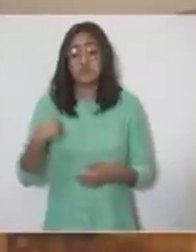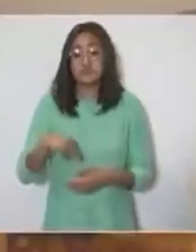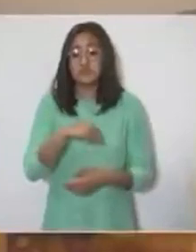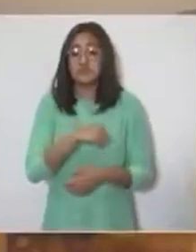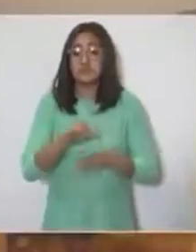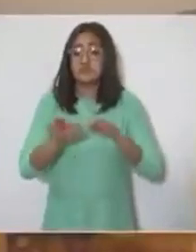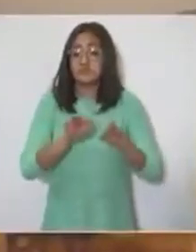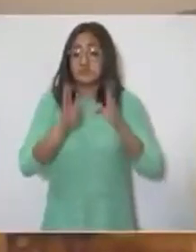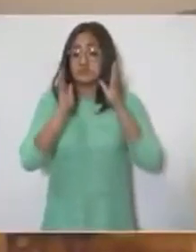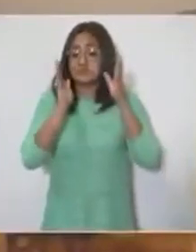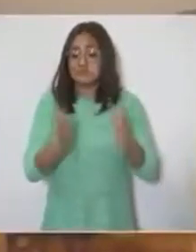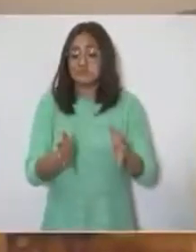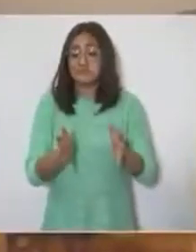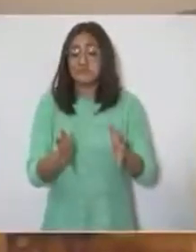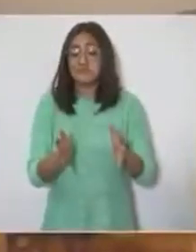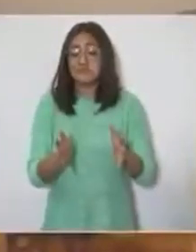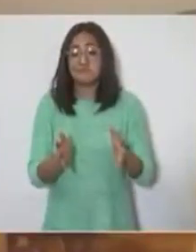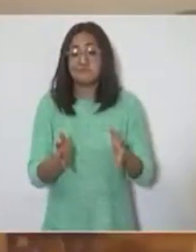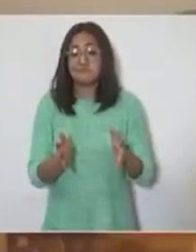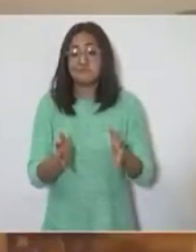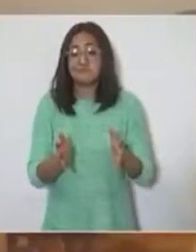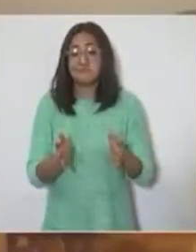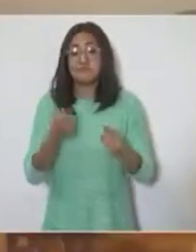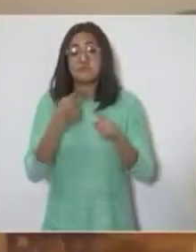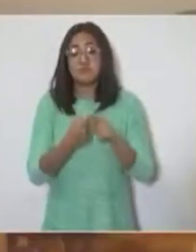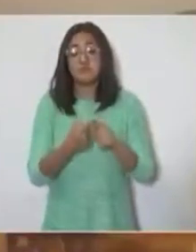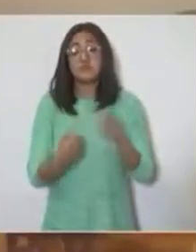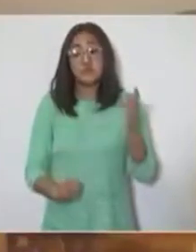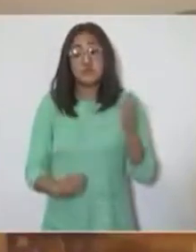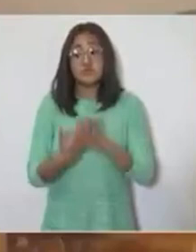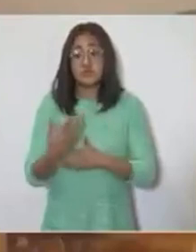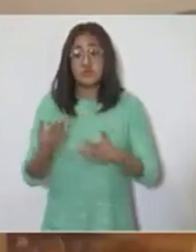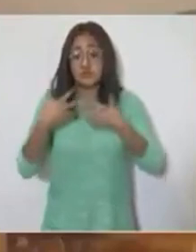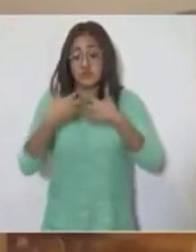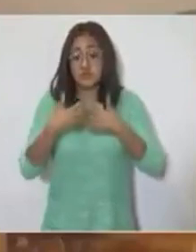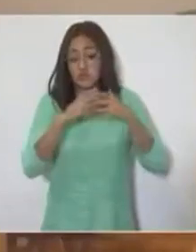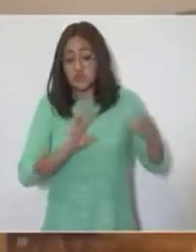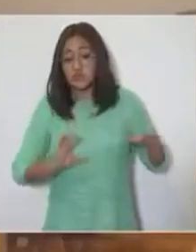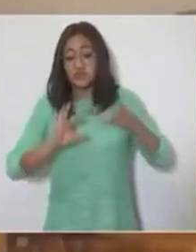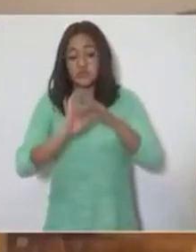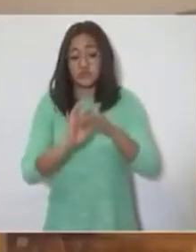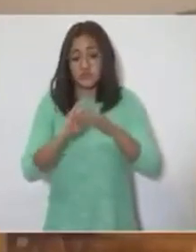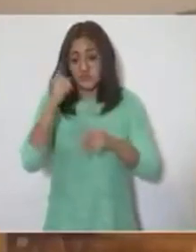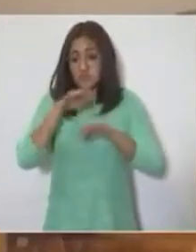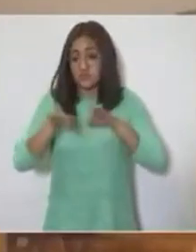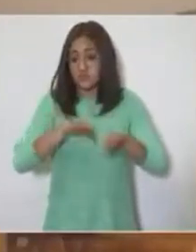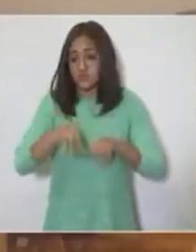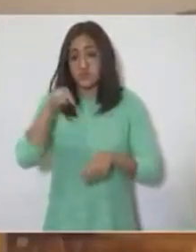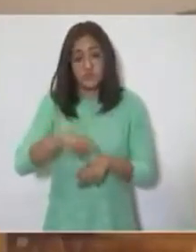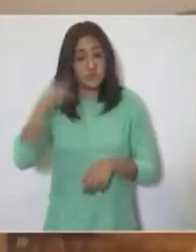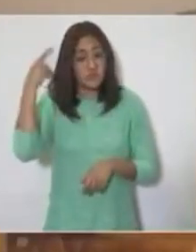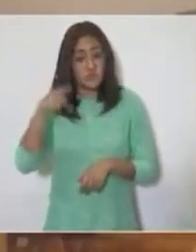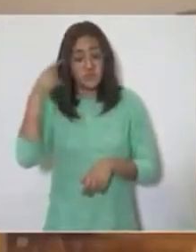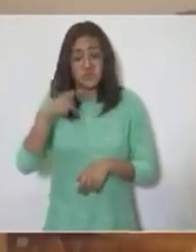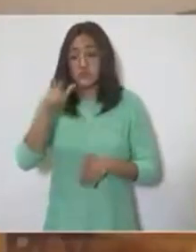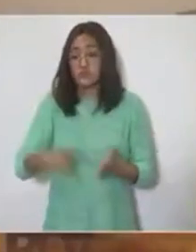trabajando la llegada de inversiones En esta área sí pueblos